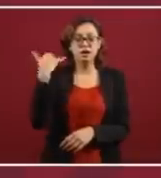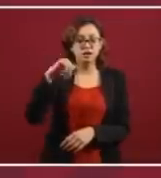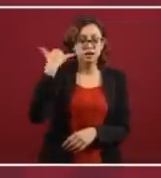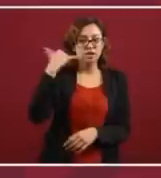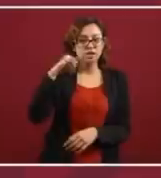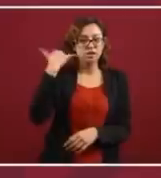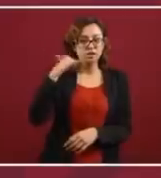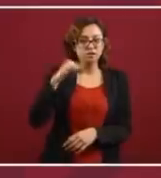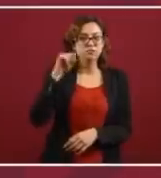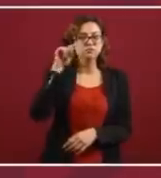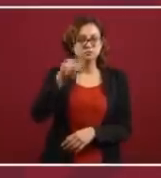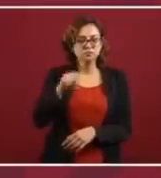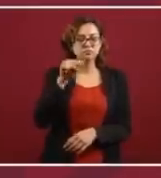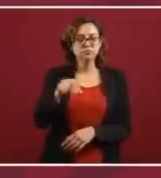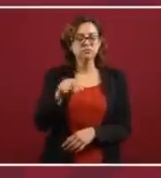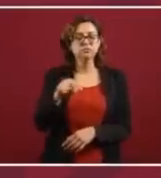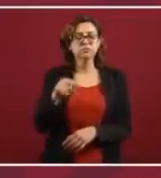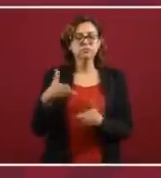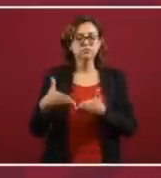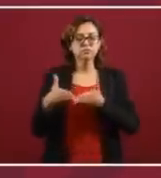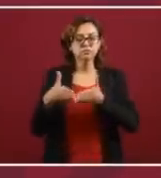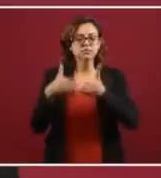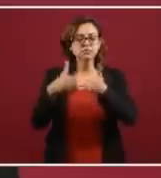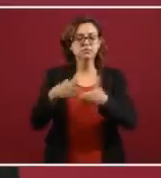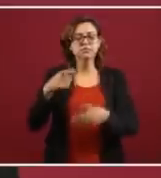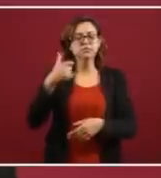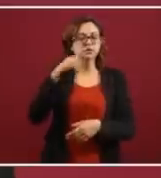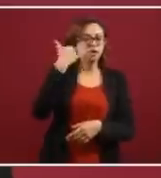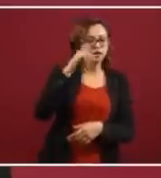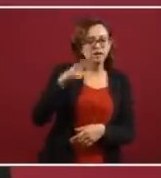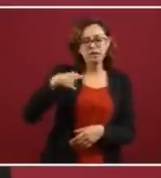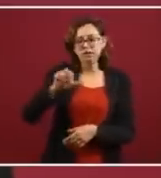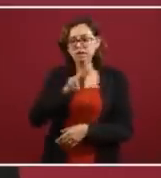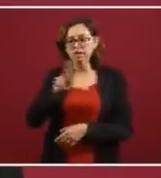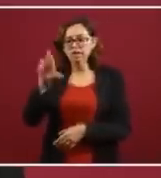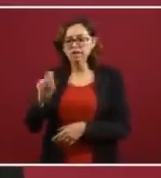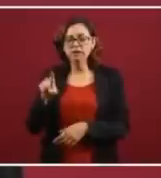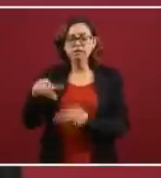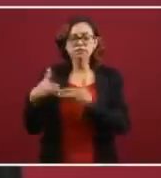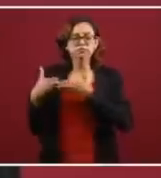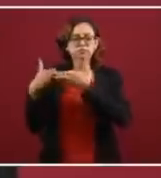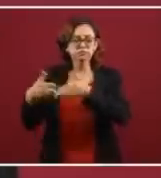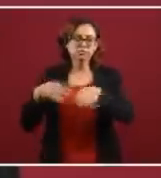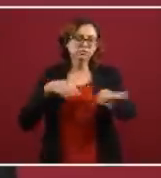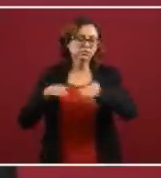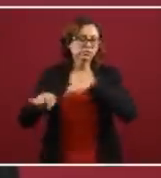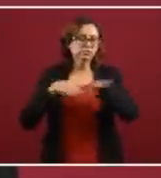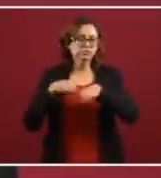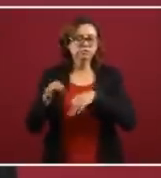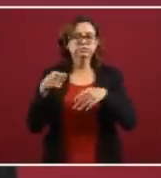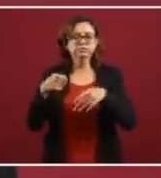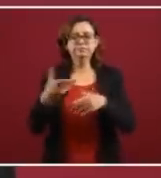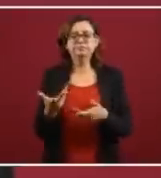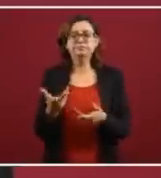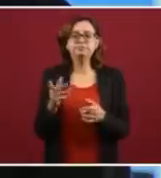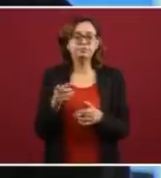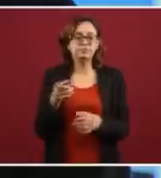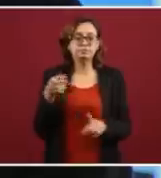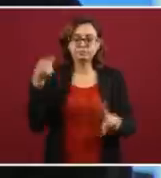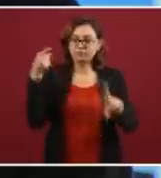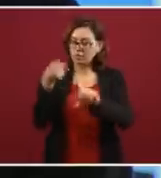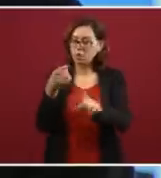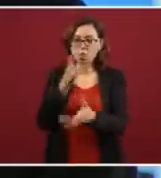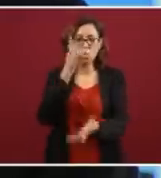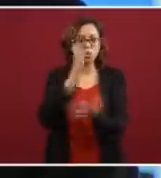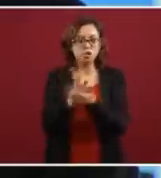Yucatán, ahí en esa área de Quintana Roo. Y ahí es donde se va a llevar a cabo la operación con ese barco que es exprofeso